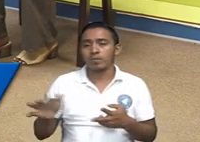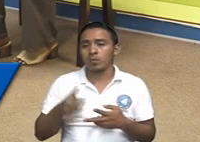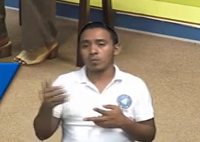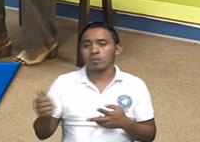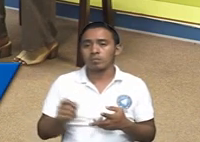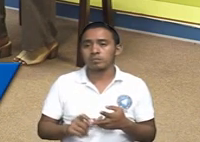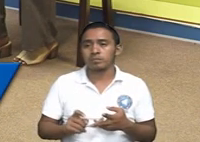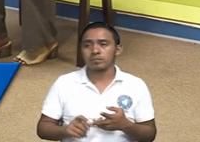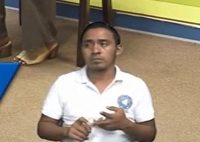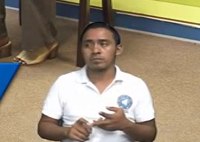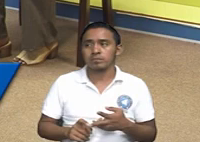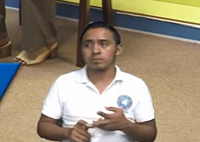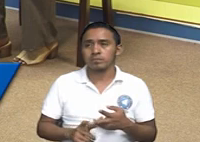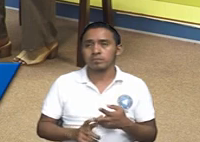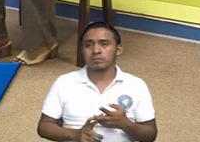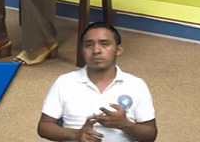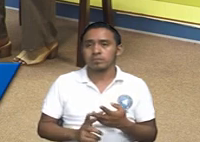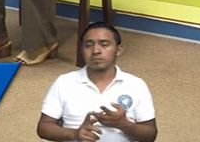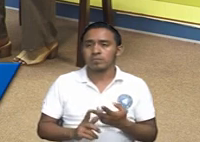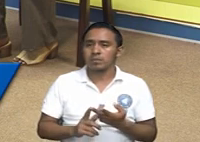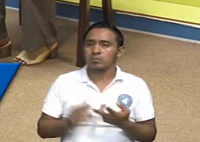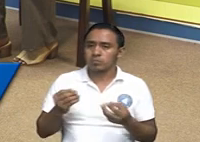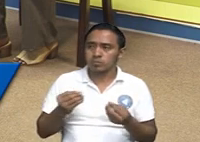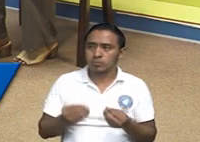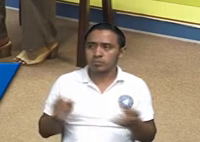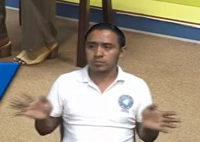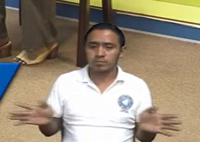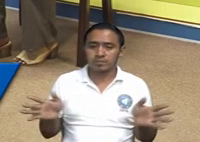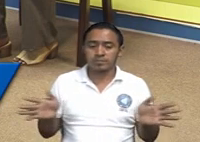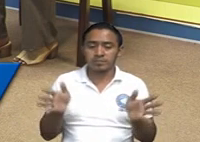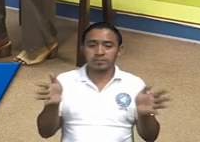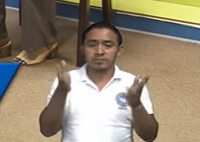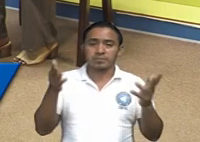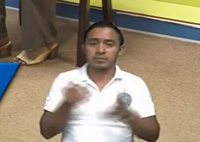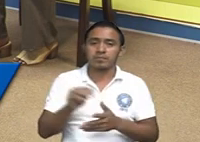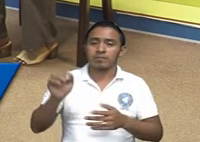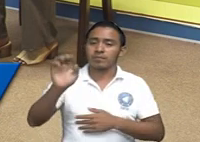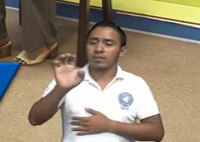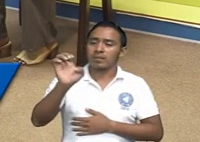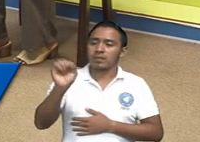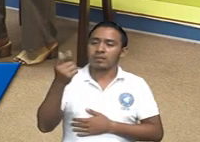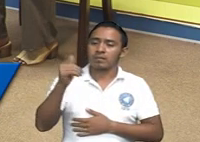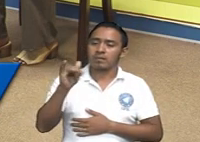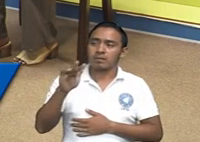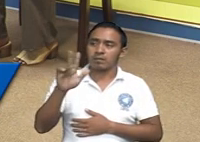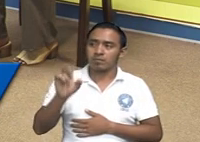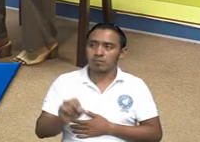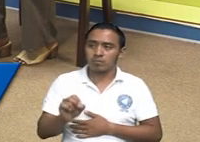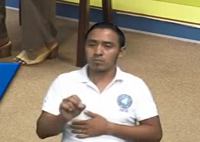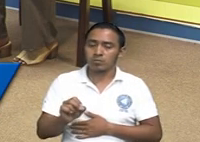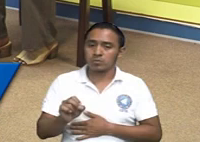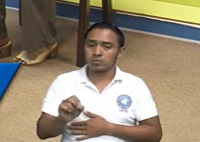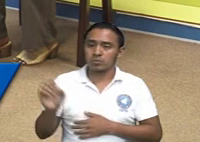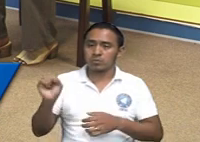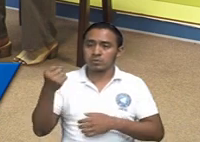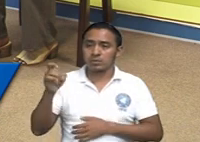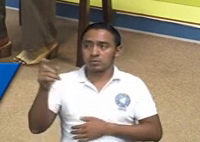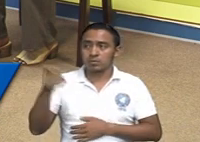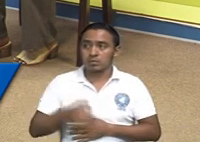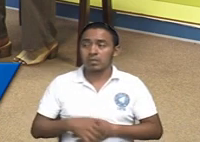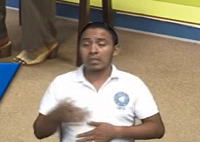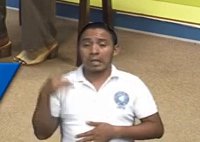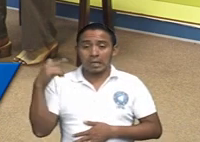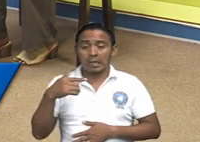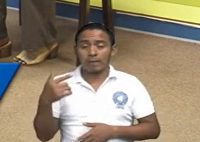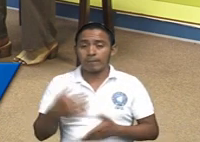está los estímulos. Hay mucho estímulo sexual. Y hay una teoría darwiniana que hablaba de la evolución. Si